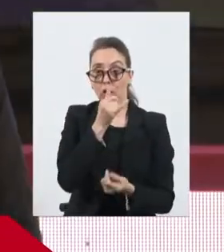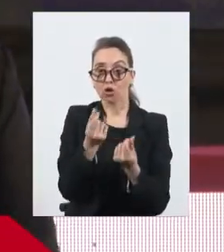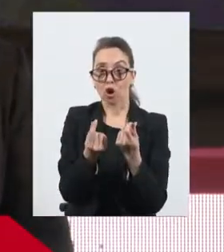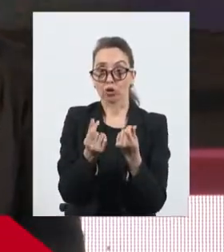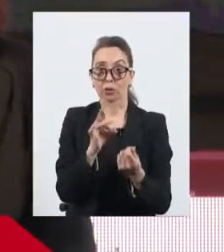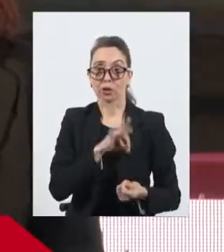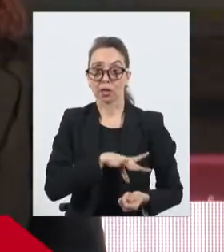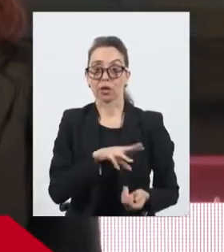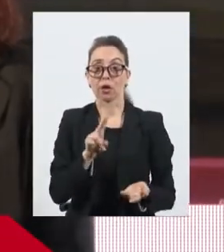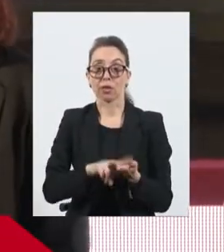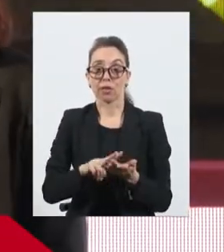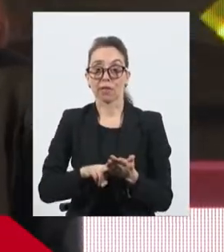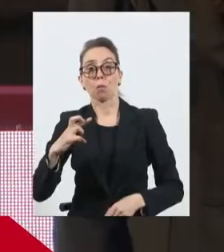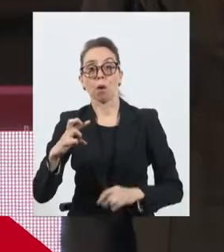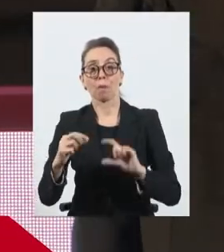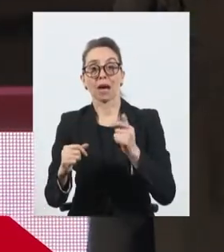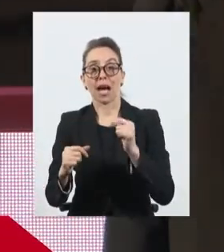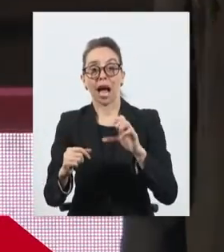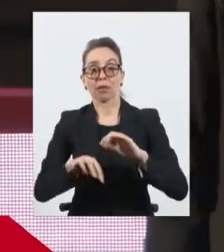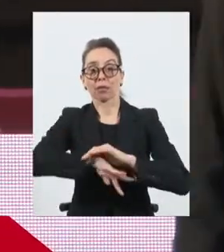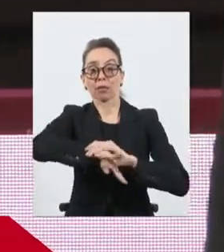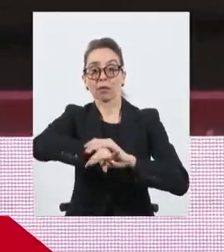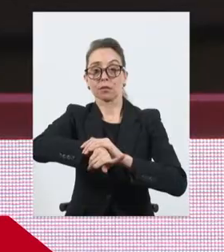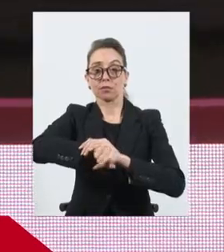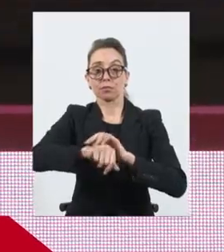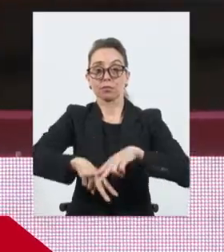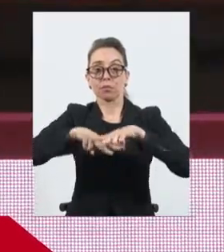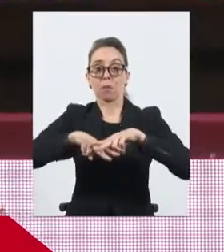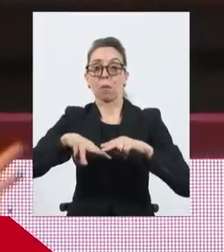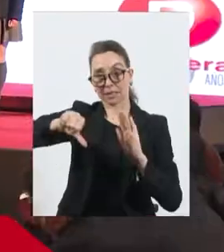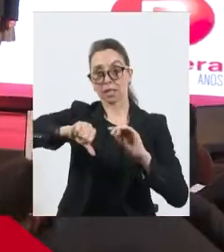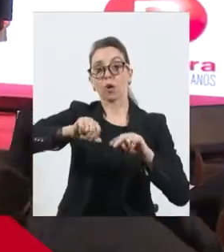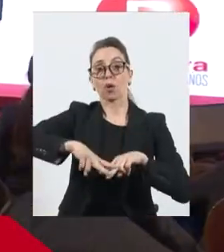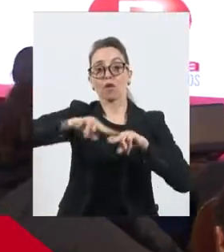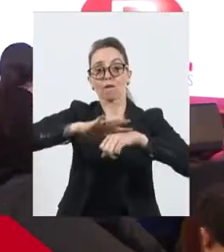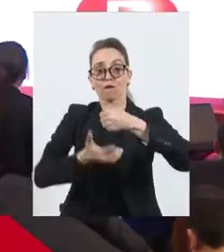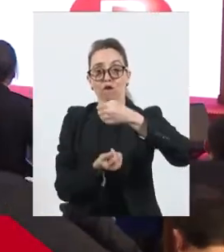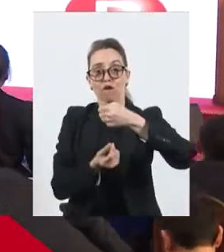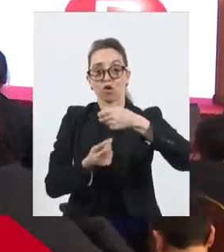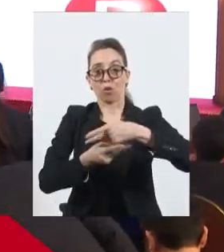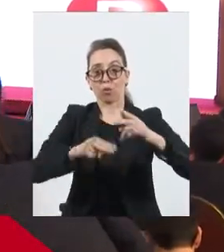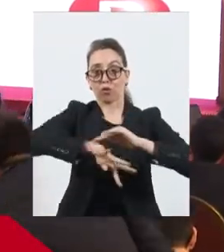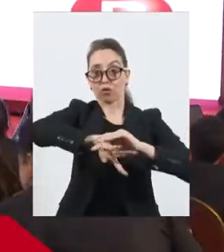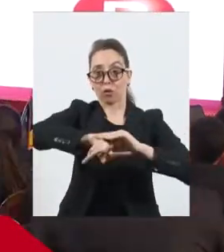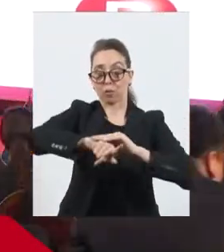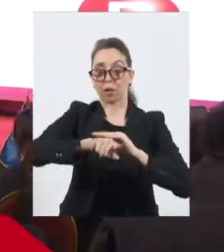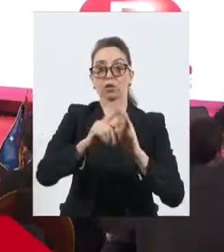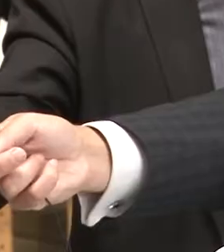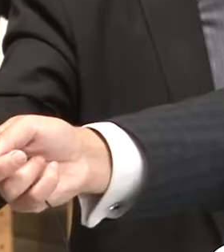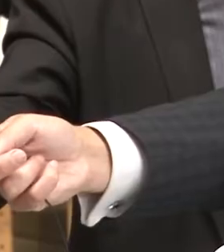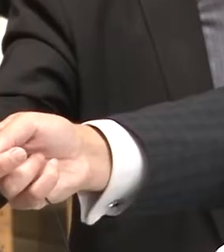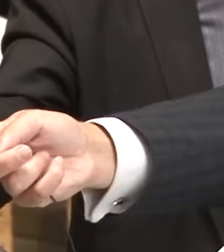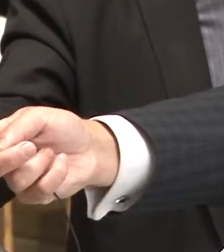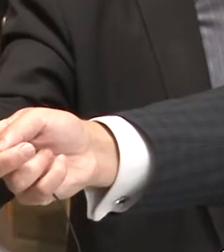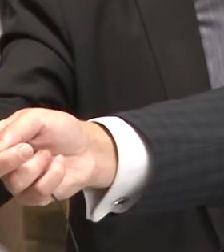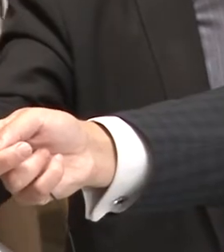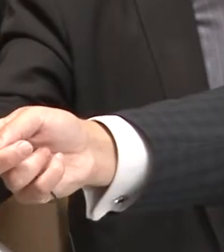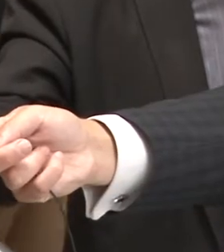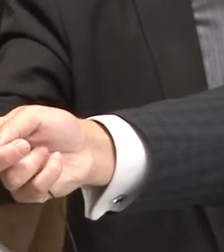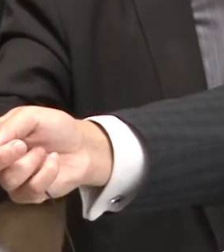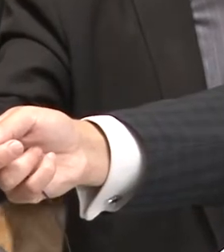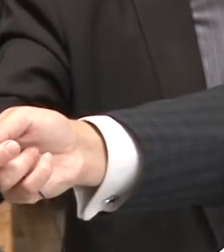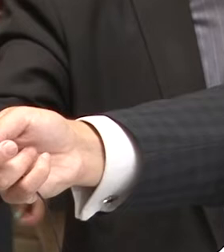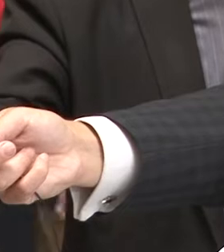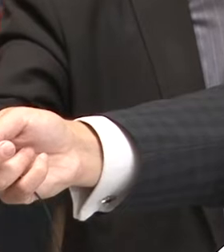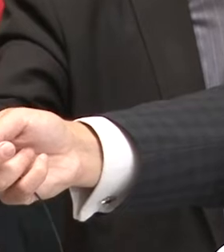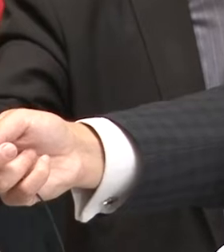tiene que desarrollar en los países. Así que nosotros consideramos de que si un empleado público le falla al país y comete este delito, no tiene por